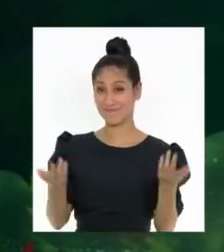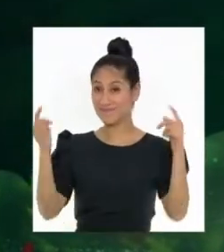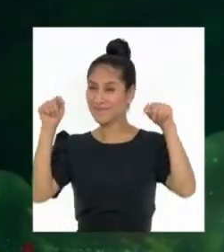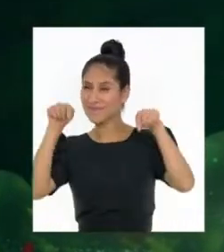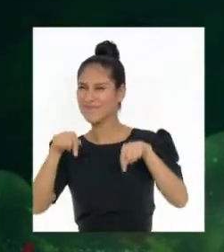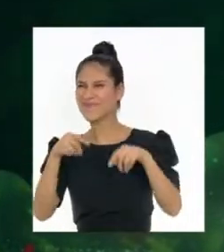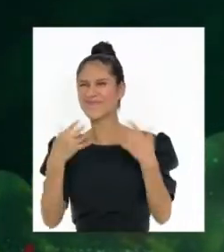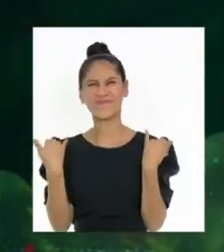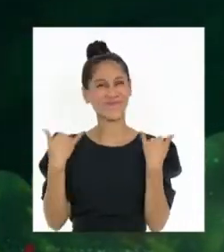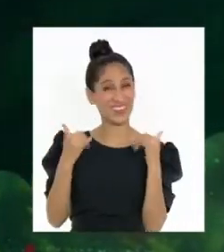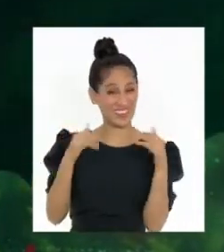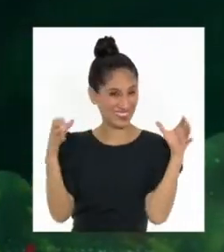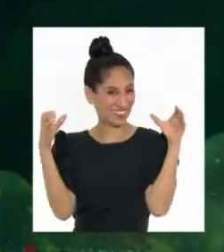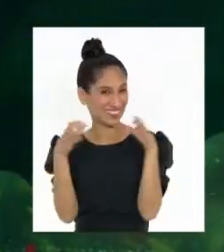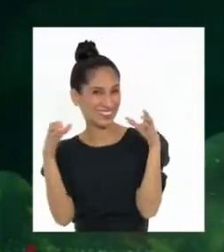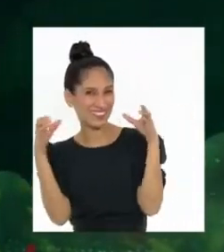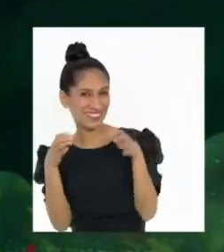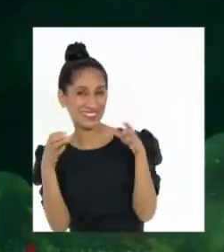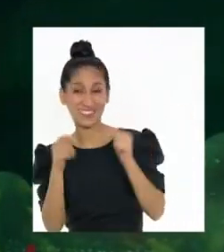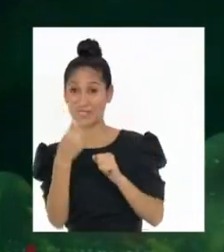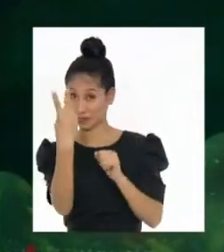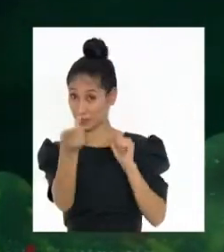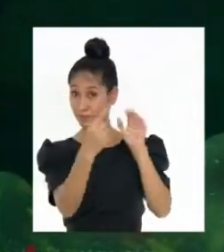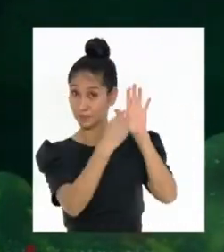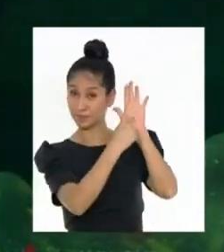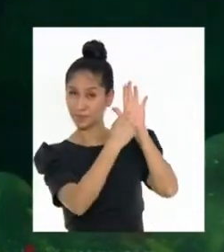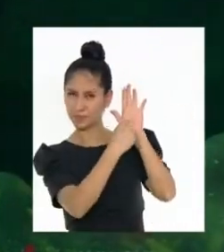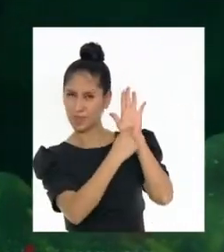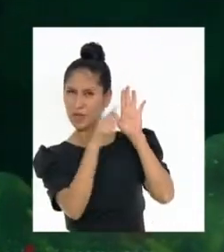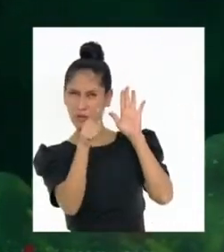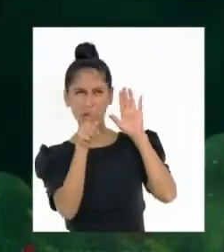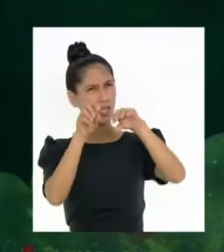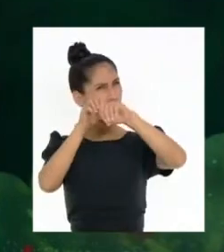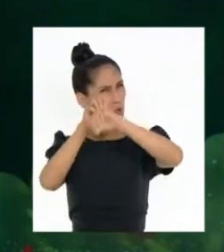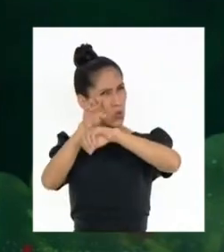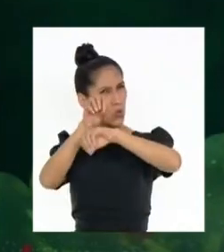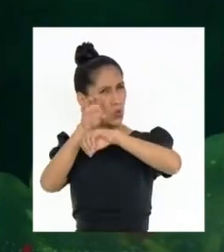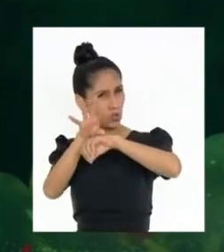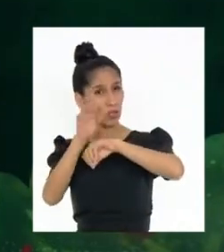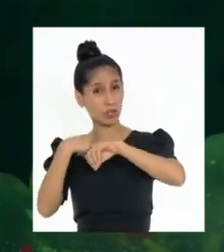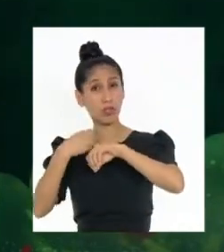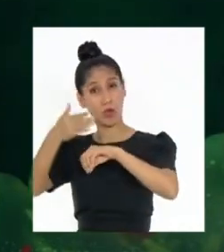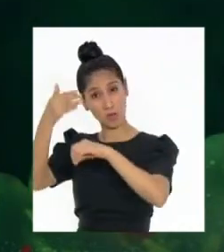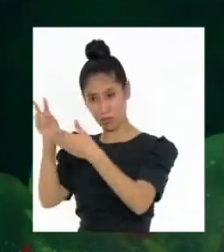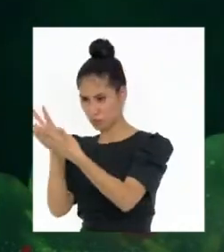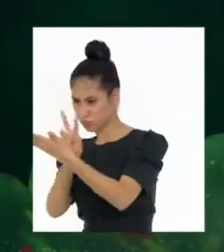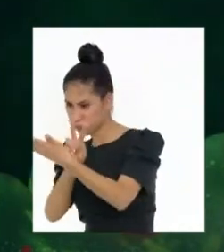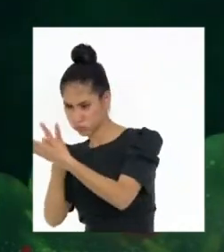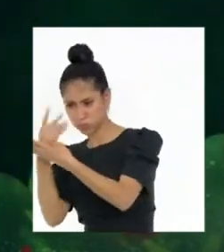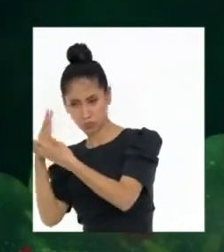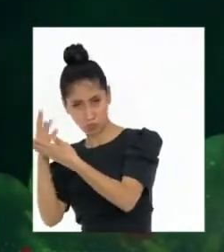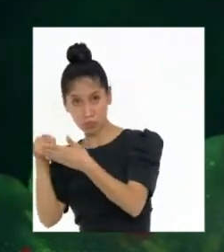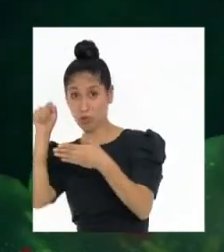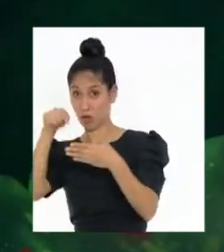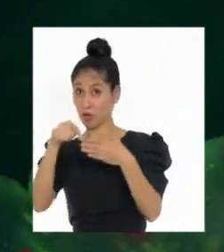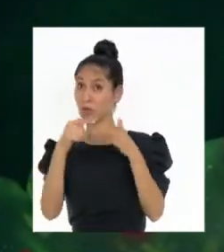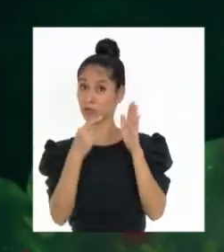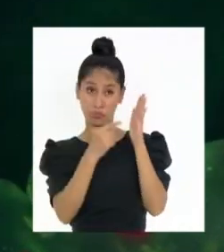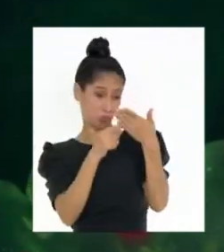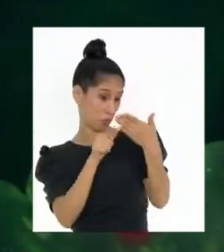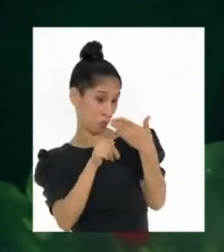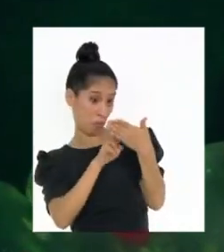Ahora jugaremos en equipo. En la pantalla verán una recomendación escrita que encontré en el centro de salud de mi comunidad. Me